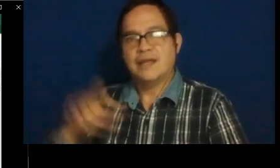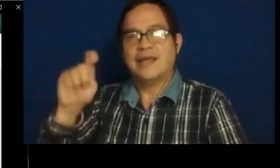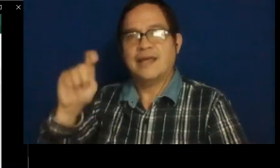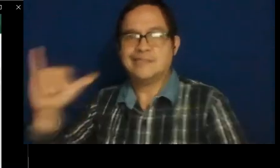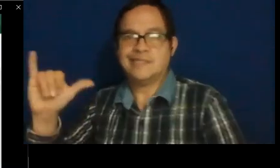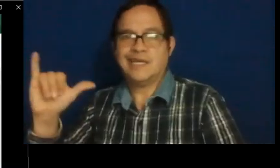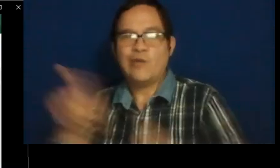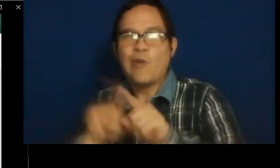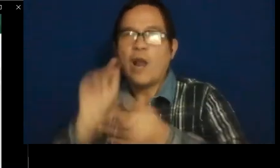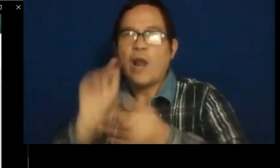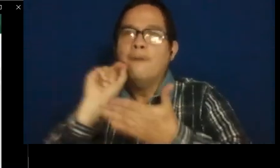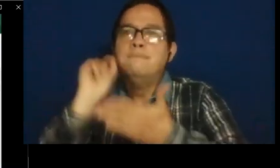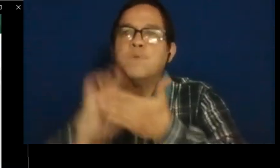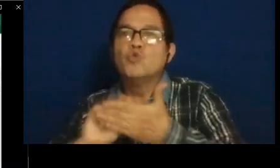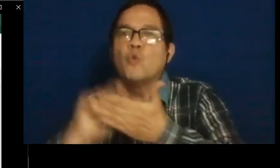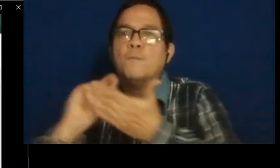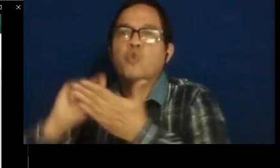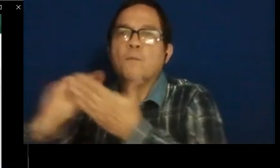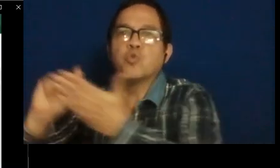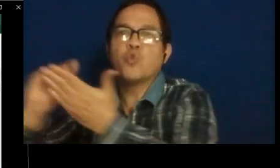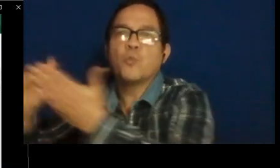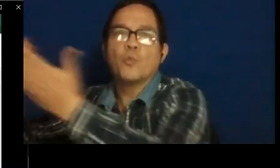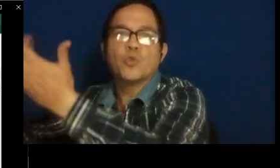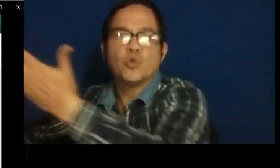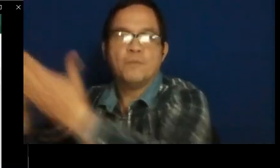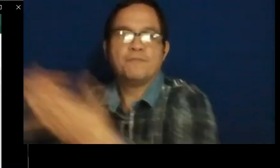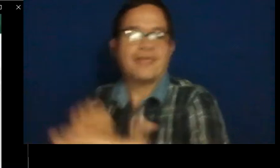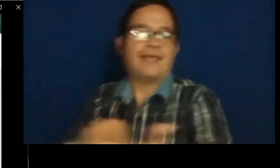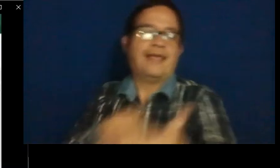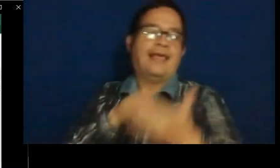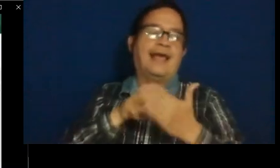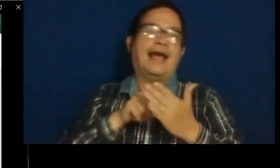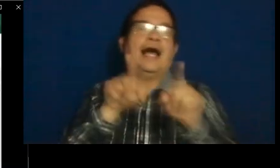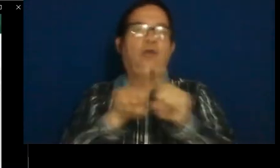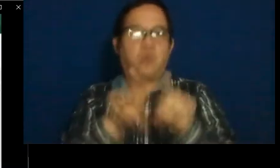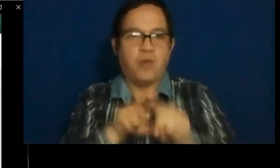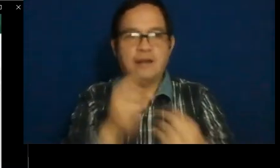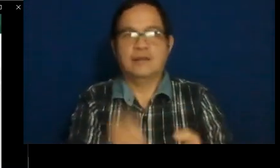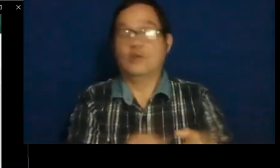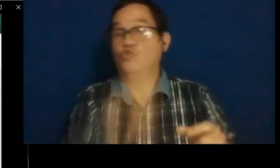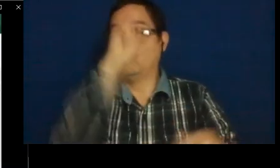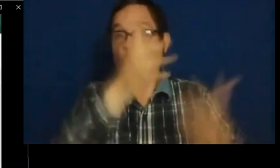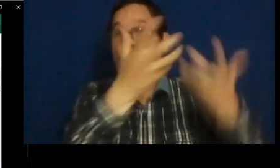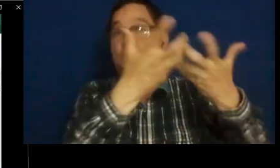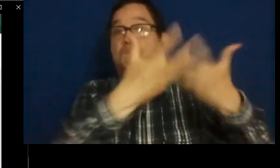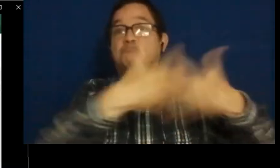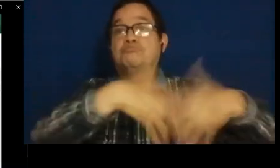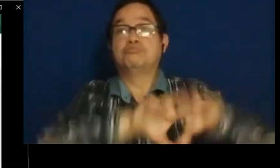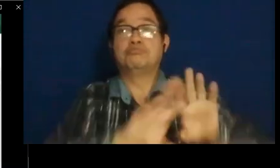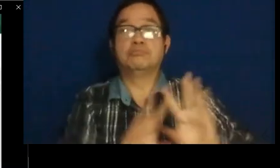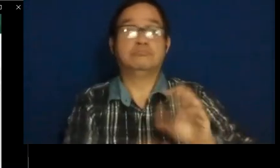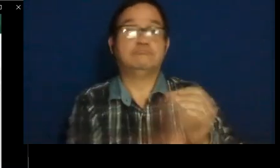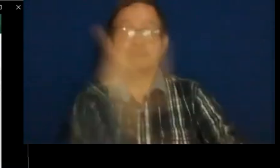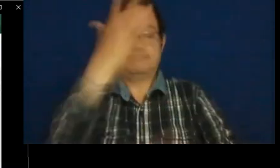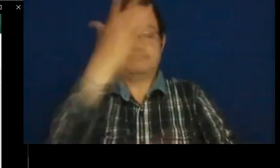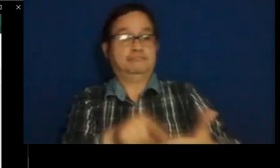ya tengo mi gráfico. Aquí tengo los puntos que me generaron la tabla de la simulación. Bien,